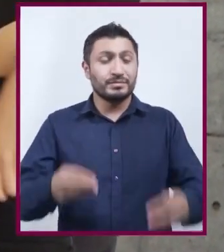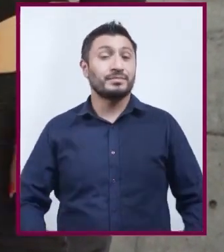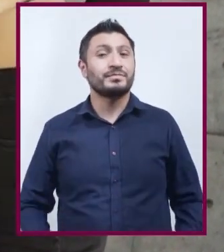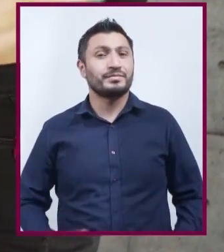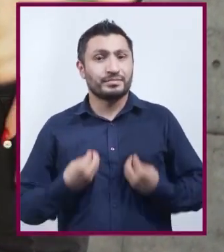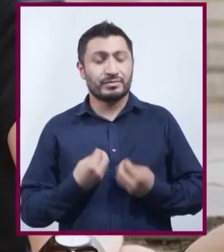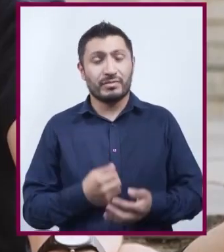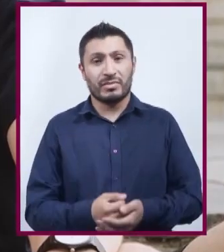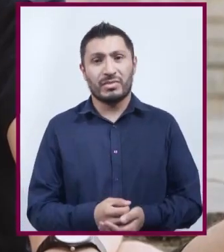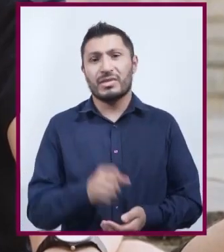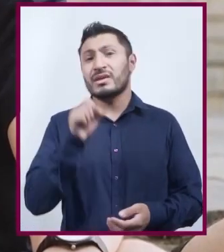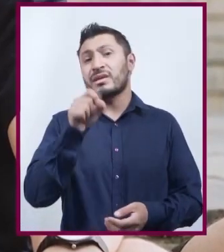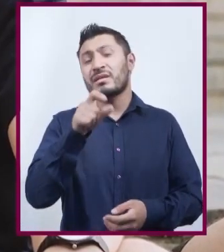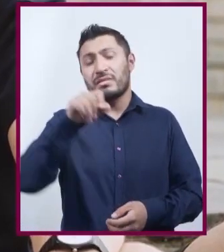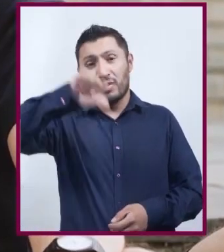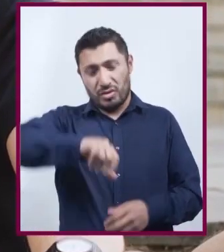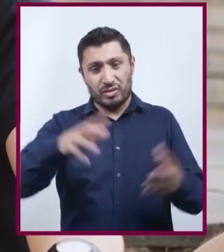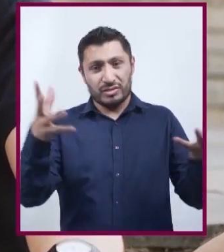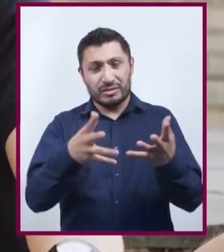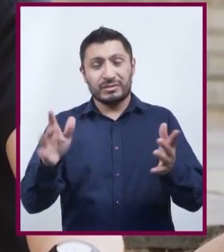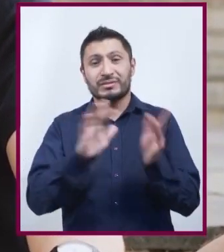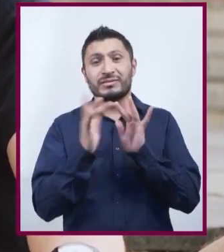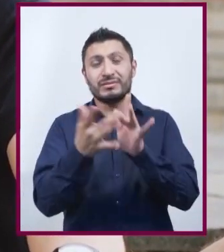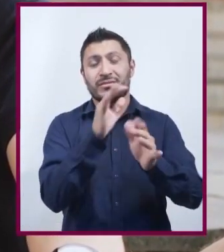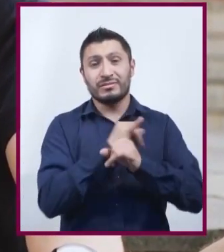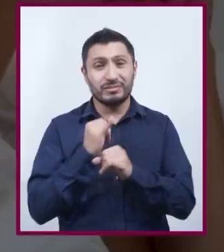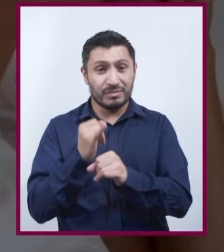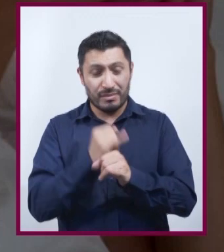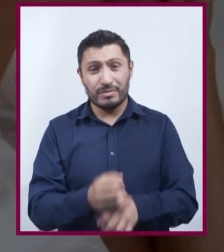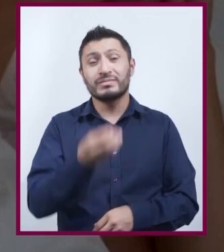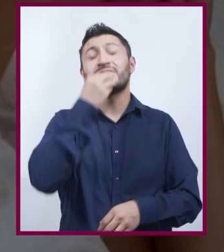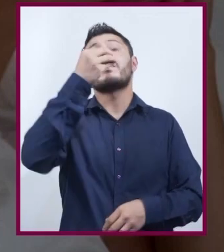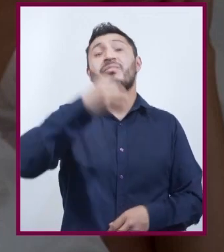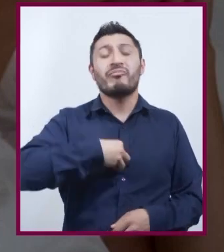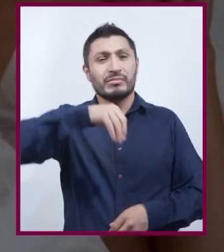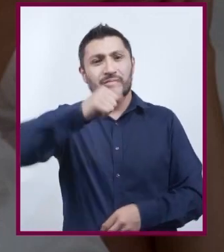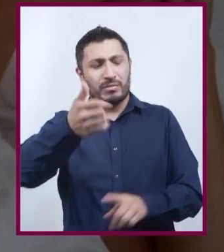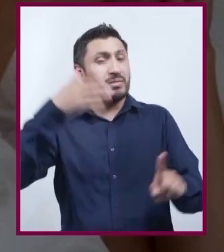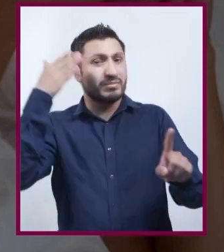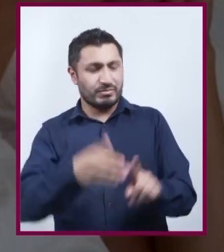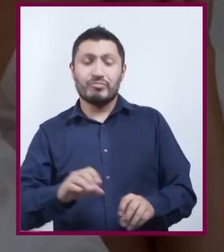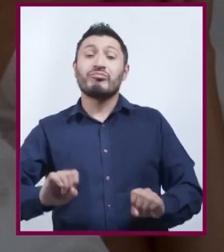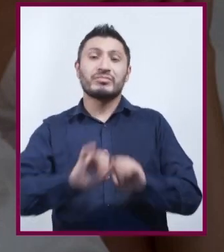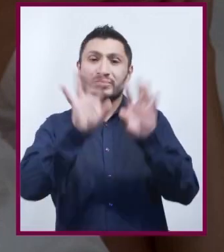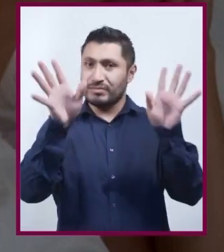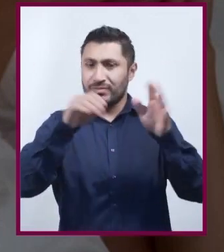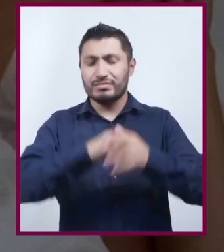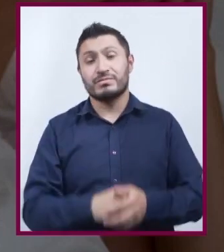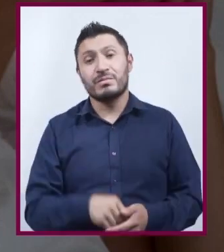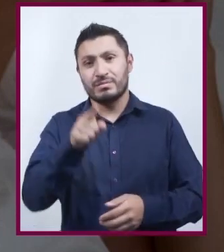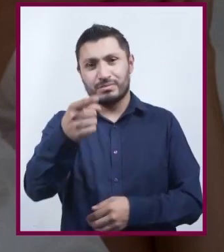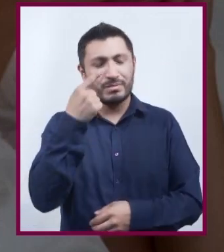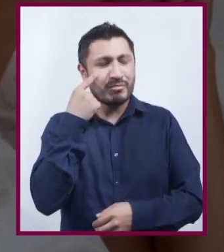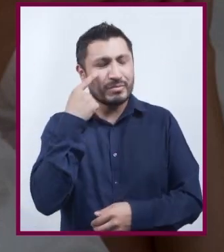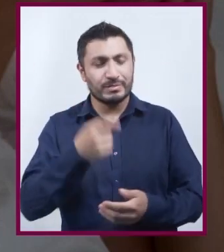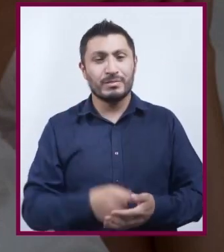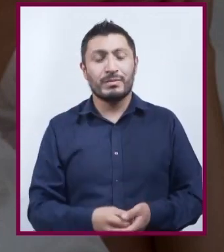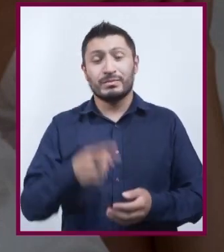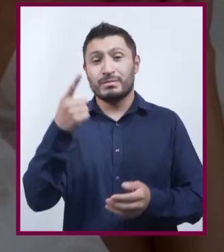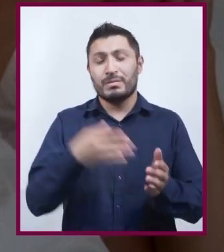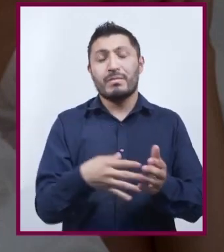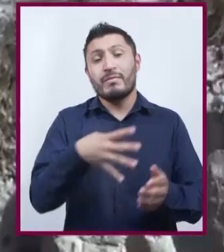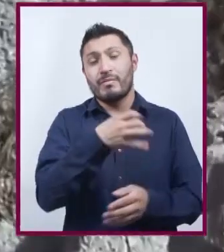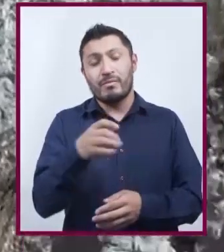y reproducir el movimiento de la vida. Así como hoy lo hacemos con las redes sociales, aunque con otras finalidades, claro